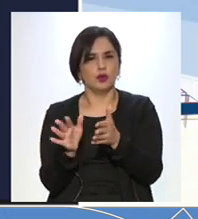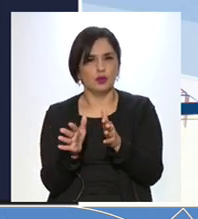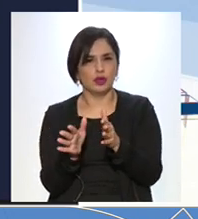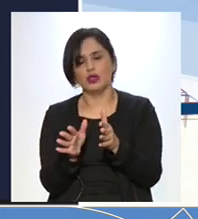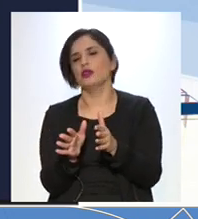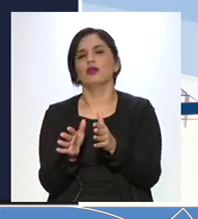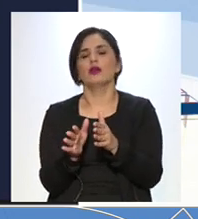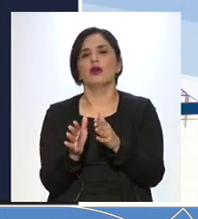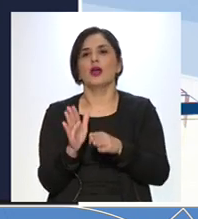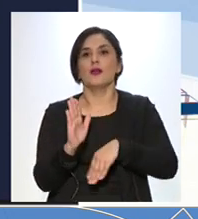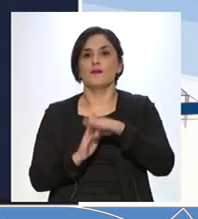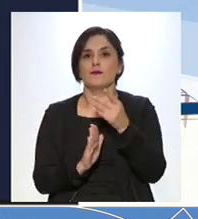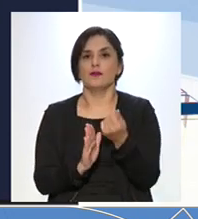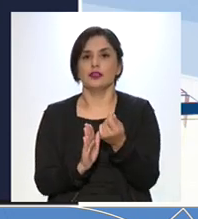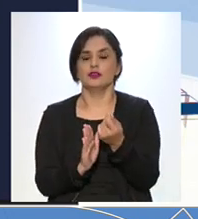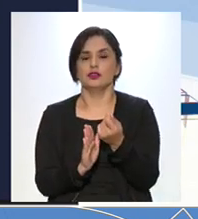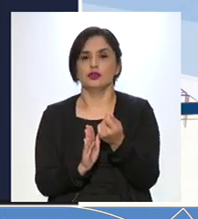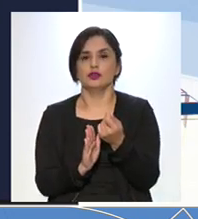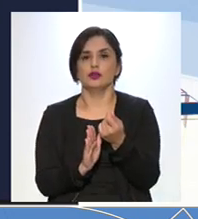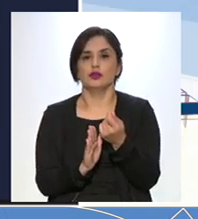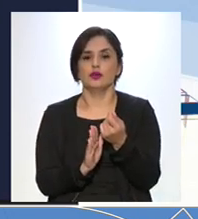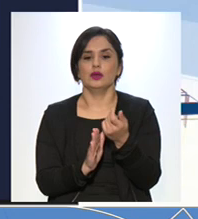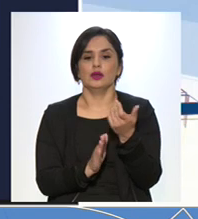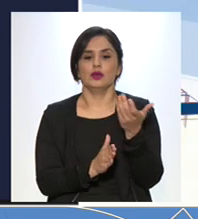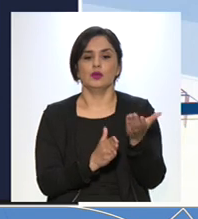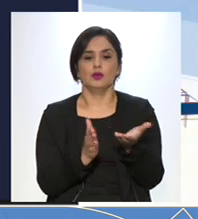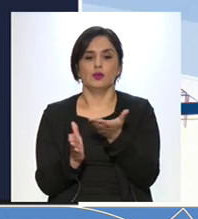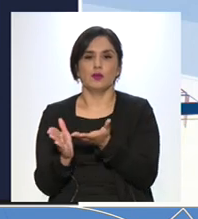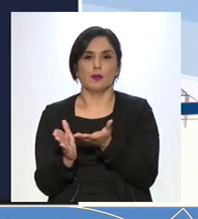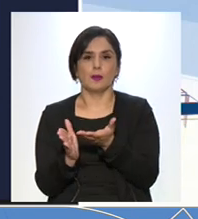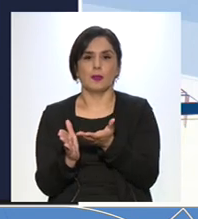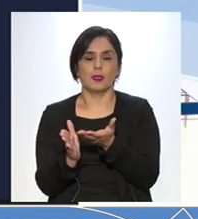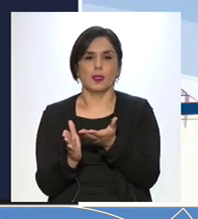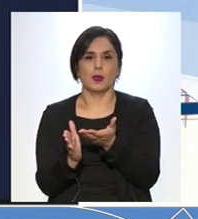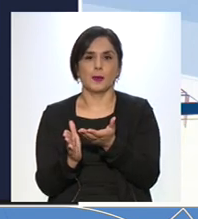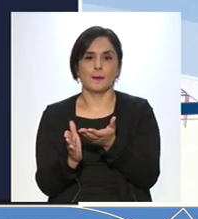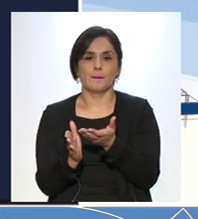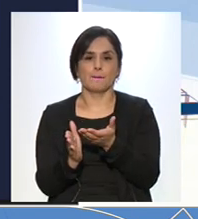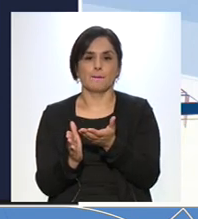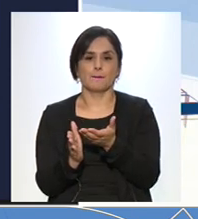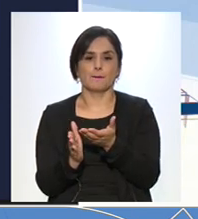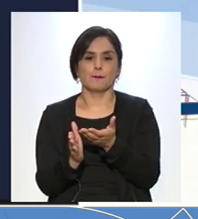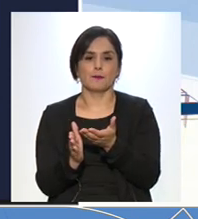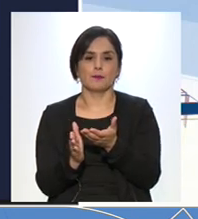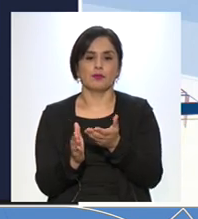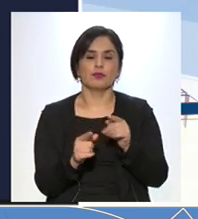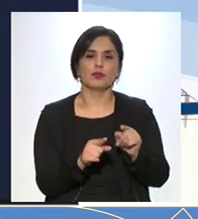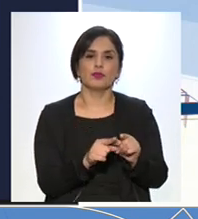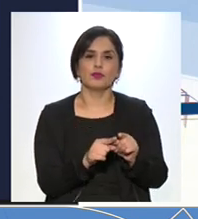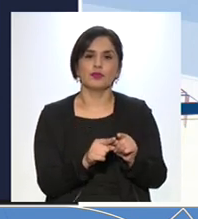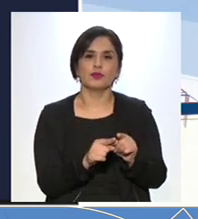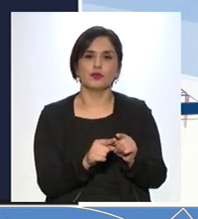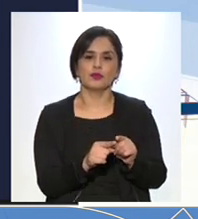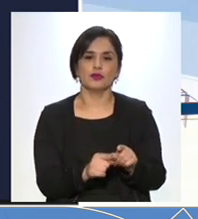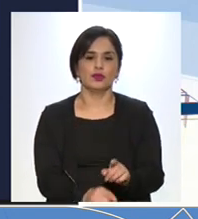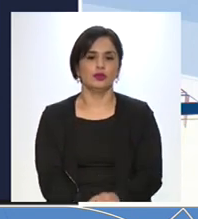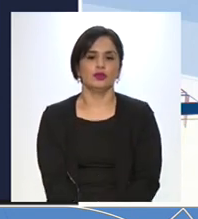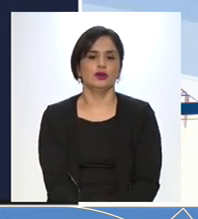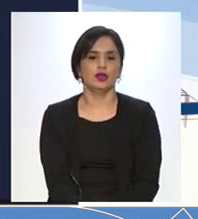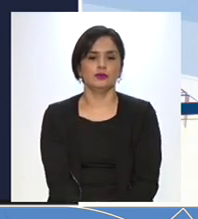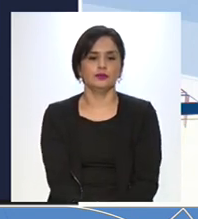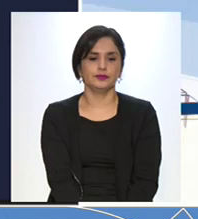nominal a inflación es mayor cuando el movimiento de la paridad proviene de shocks idiosincráticos a Chile, como el actual, versus uno relacionado con factores